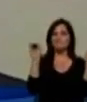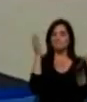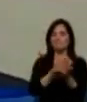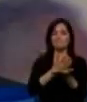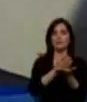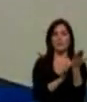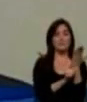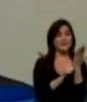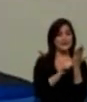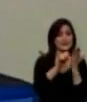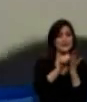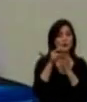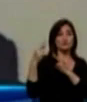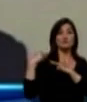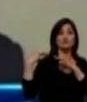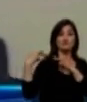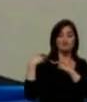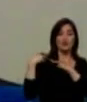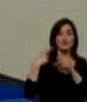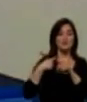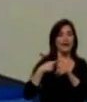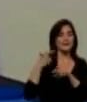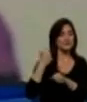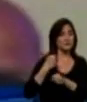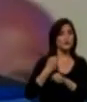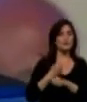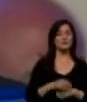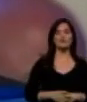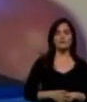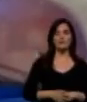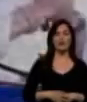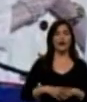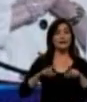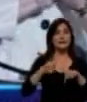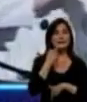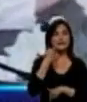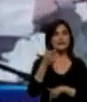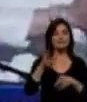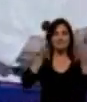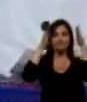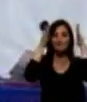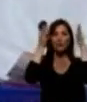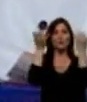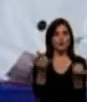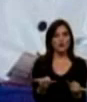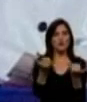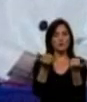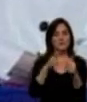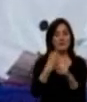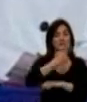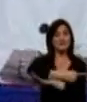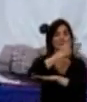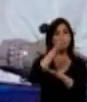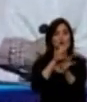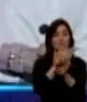de los ministerios deberá encargarse de estas tareas. Escuchemos más de lo que ha dicho Lenín Moreno en este su primer día